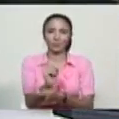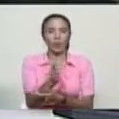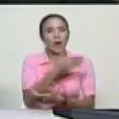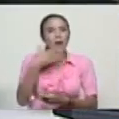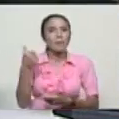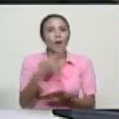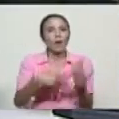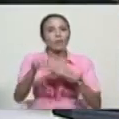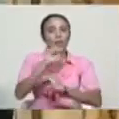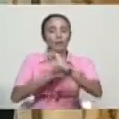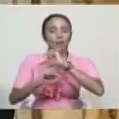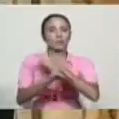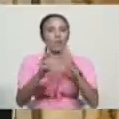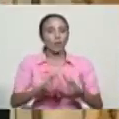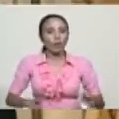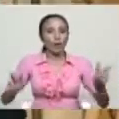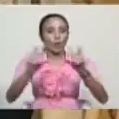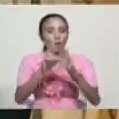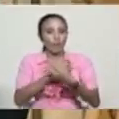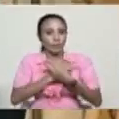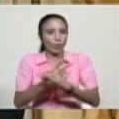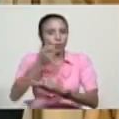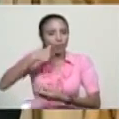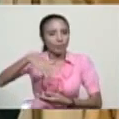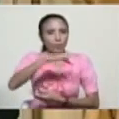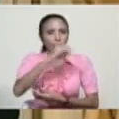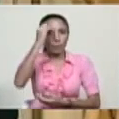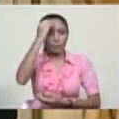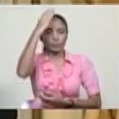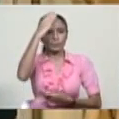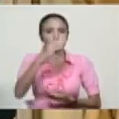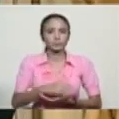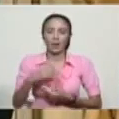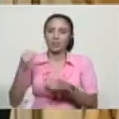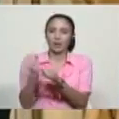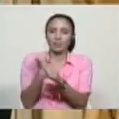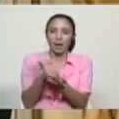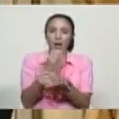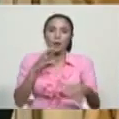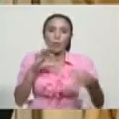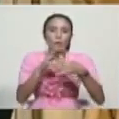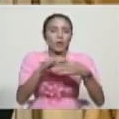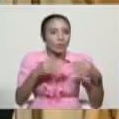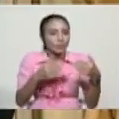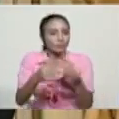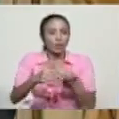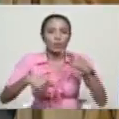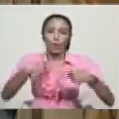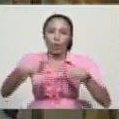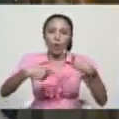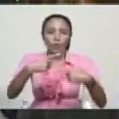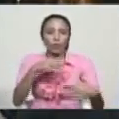la decisión, la voluntad de un pueblo. Trabajarla a diario, permanente.